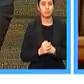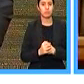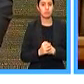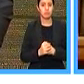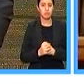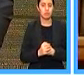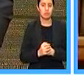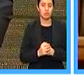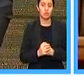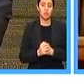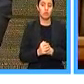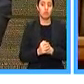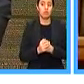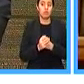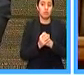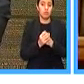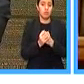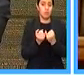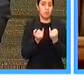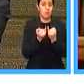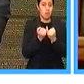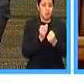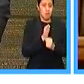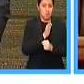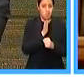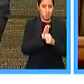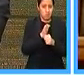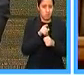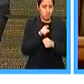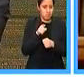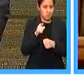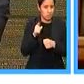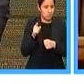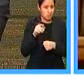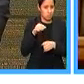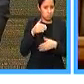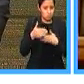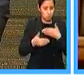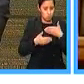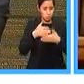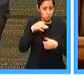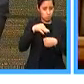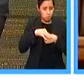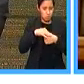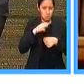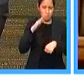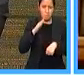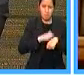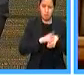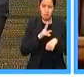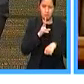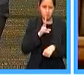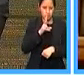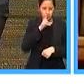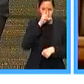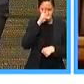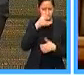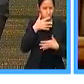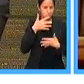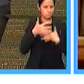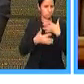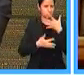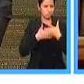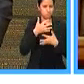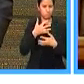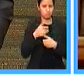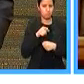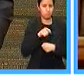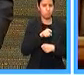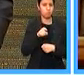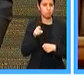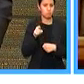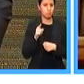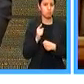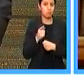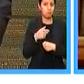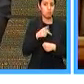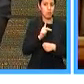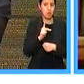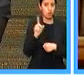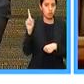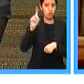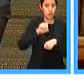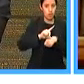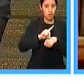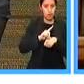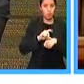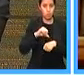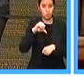las campañas. ¿Qué es lo que encontramos? Pues conductas que ya habíamos identificado en el pasado y que lamentablemente siguen